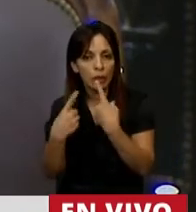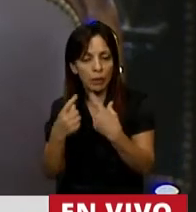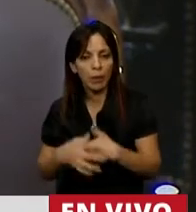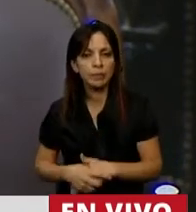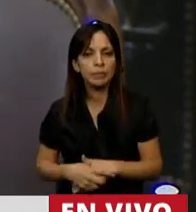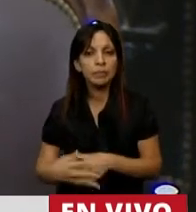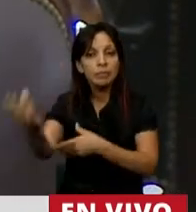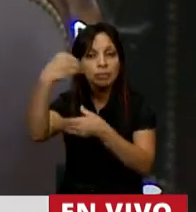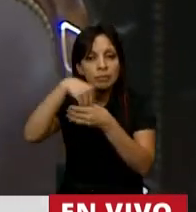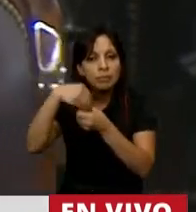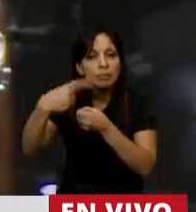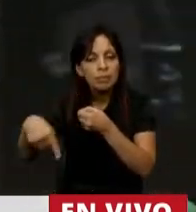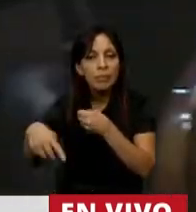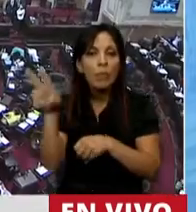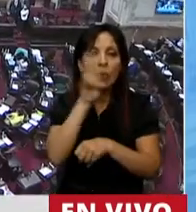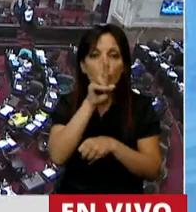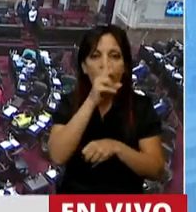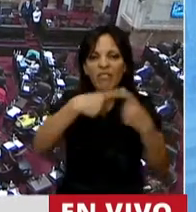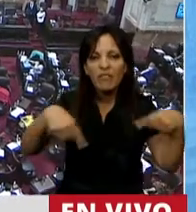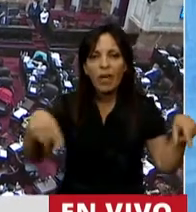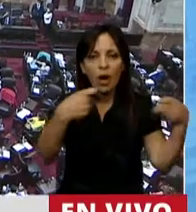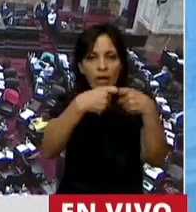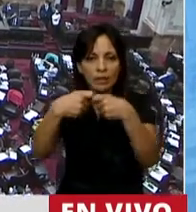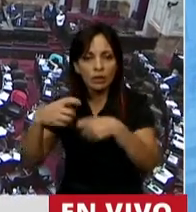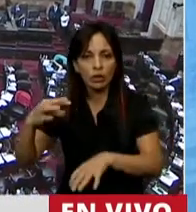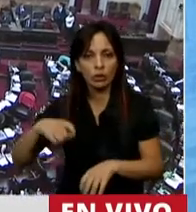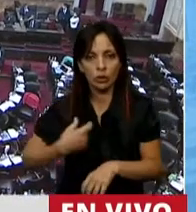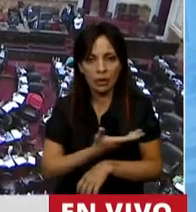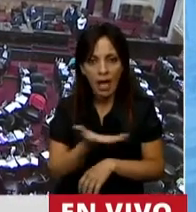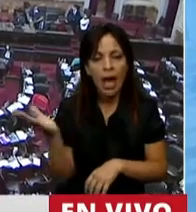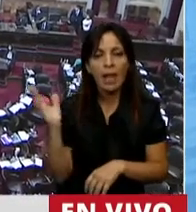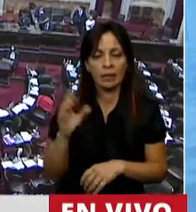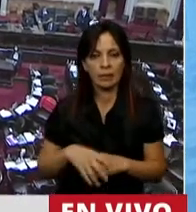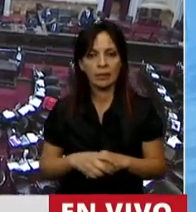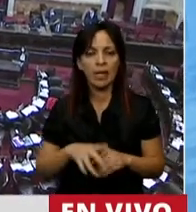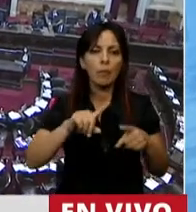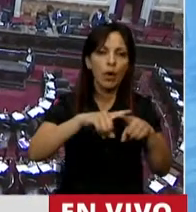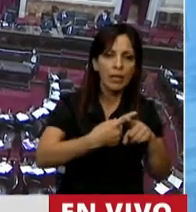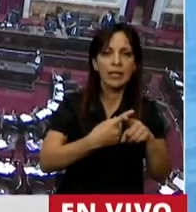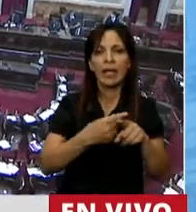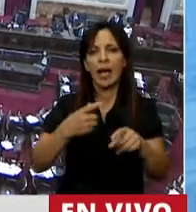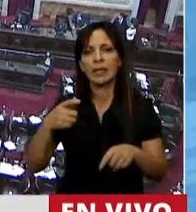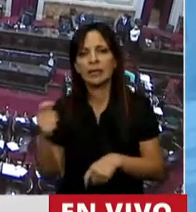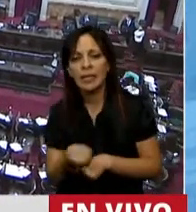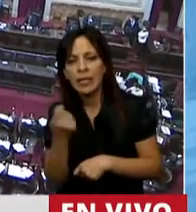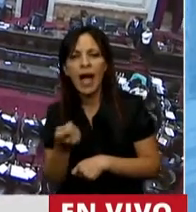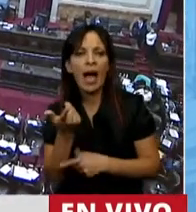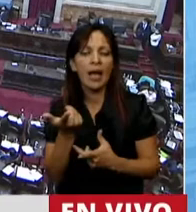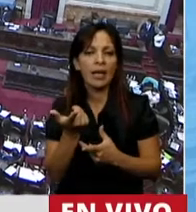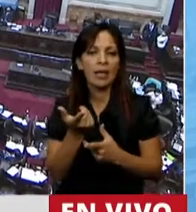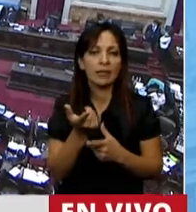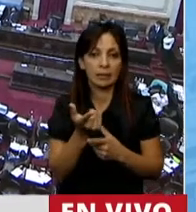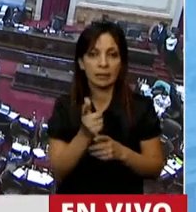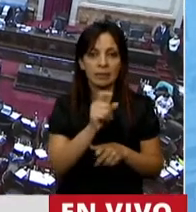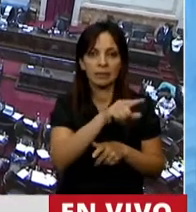que está integrado por mujeres de distintas organizaciones sociales, políticas, sindicales. Las